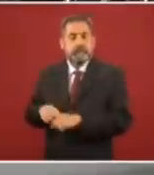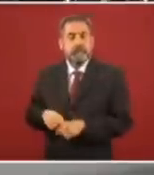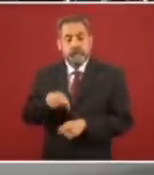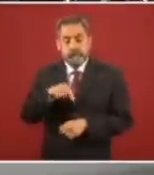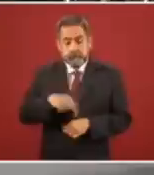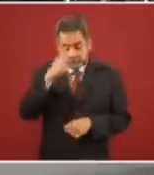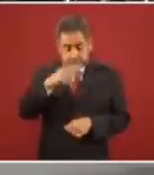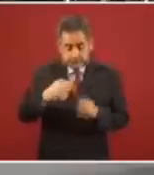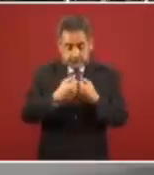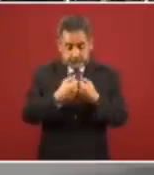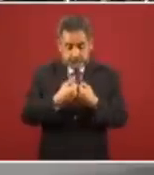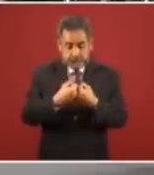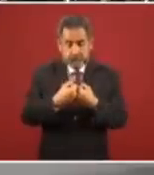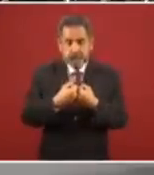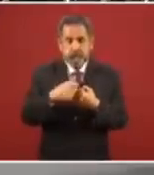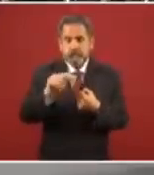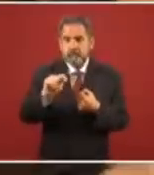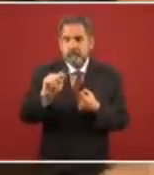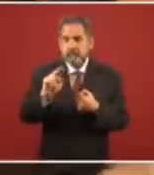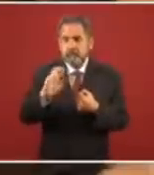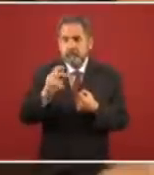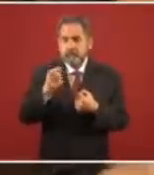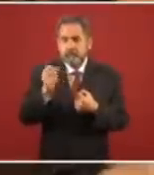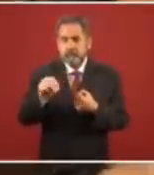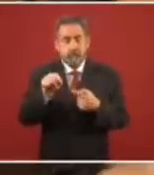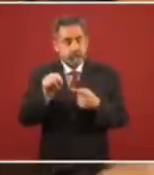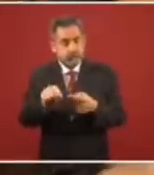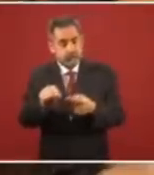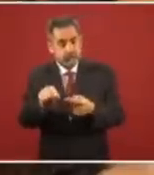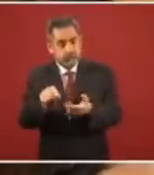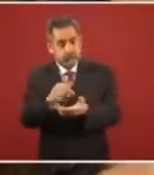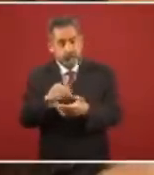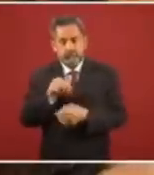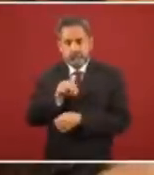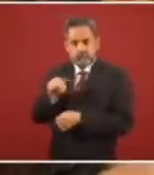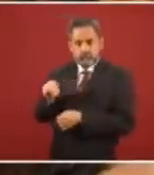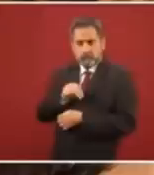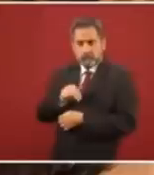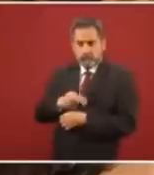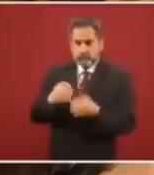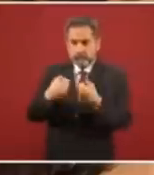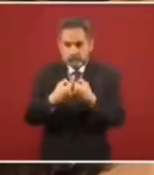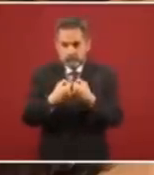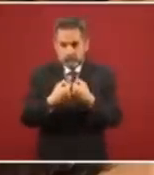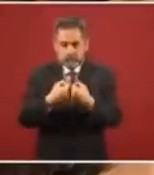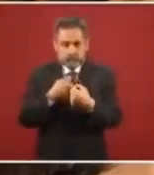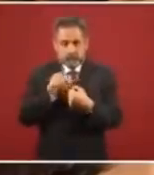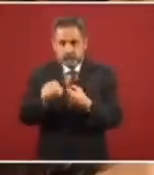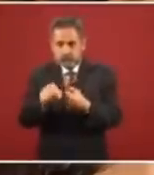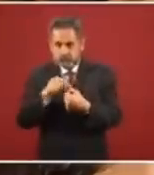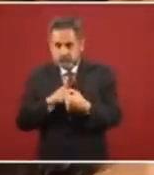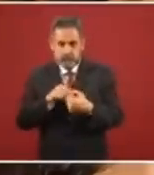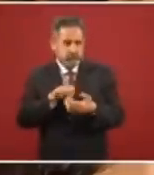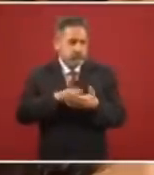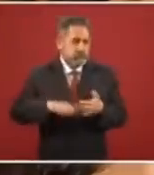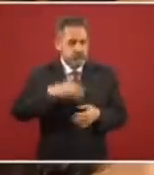cerca de la frontera de Nogales. En esa ciudad fronteriza y en otras que yo he visitado, como